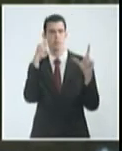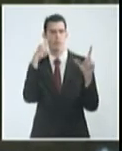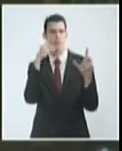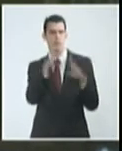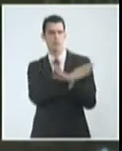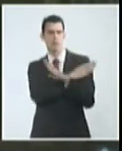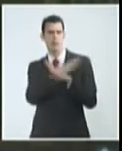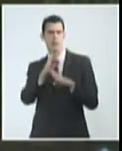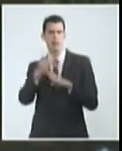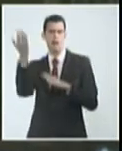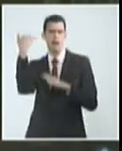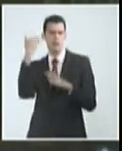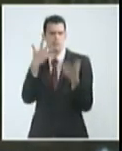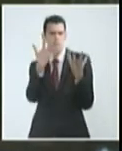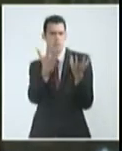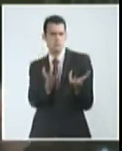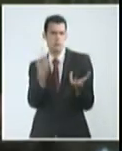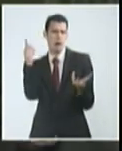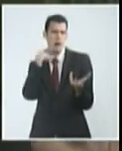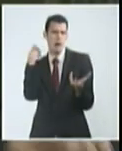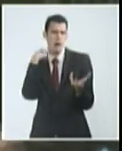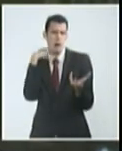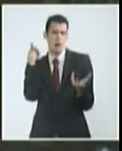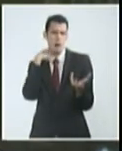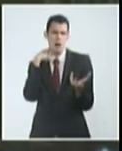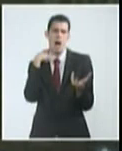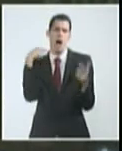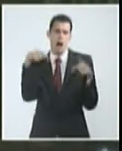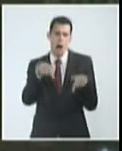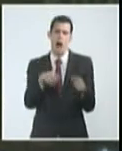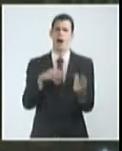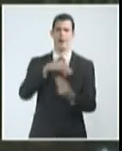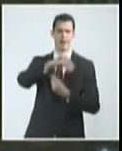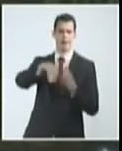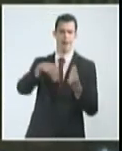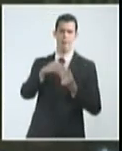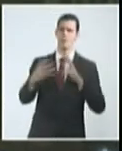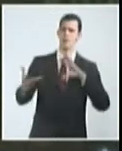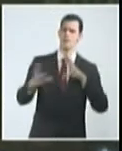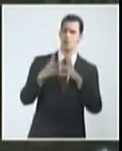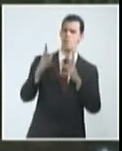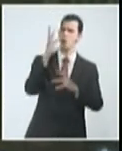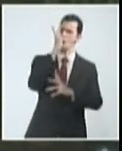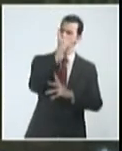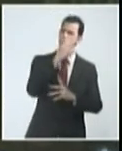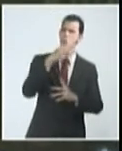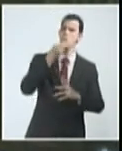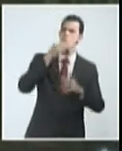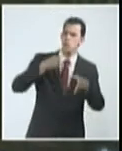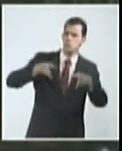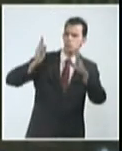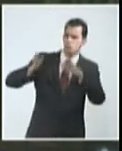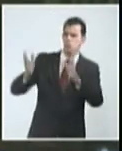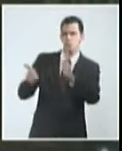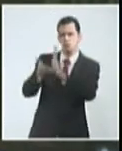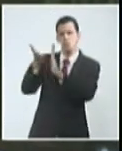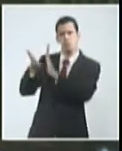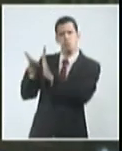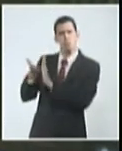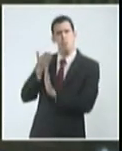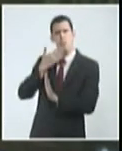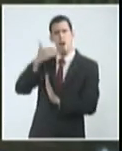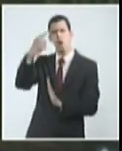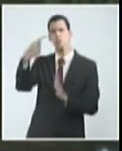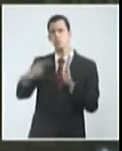estaban incluso muy acumulados. Usted dijo allá en Oriente que hay que hacer estas transformaciones sostenibles y sistemáticas, y que incluso